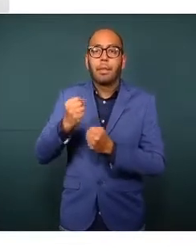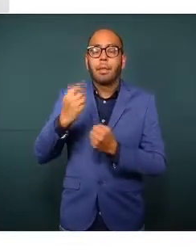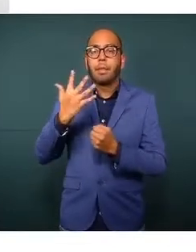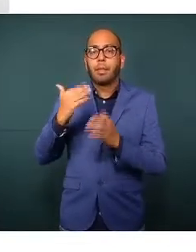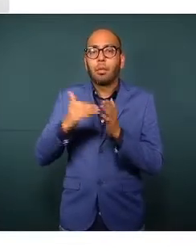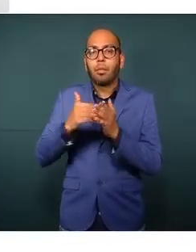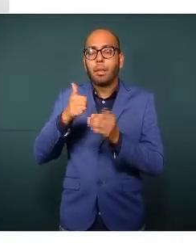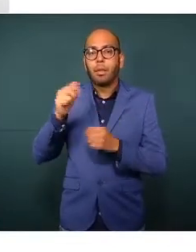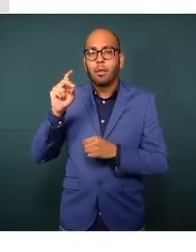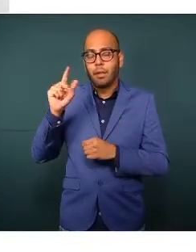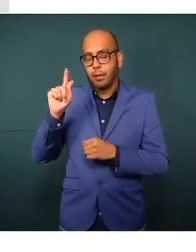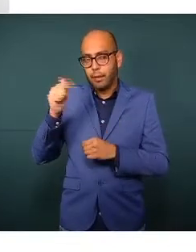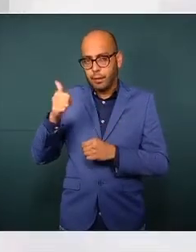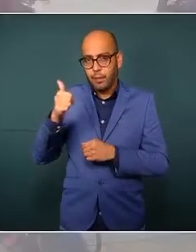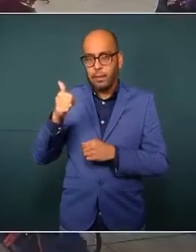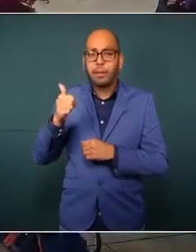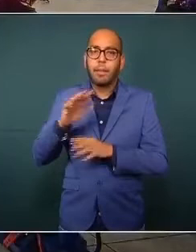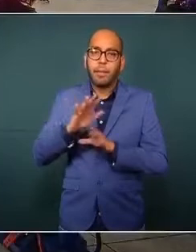4,576 recuperados.